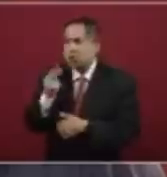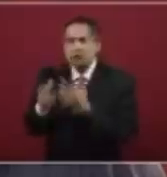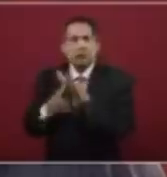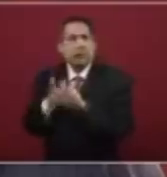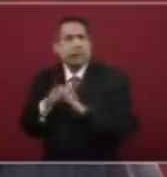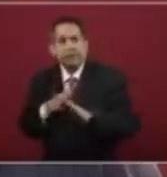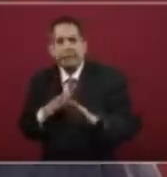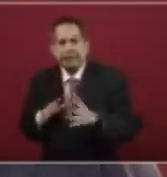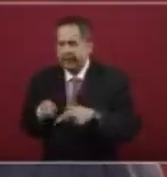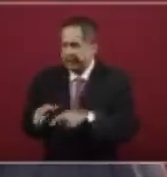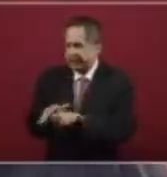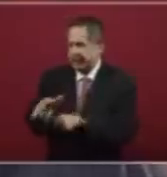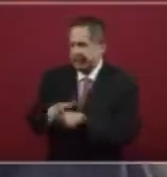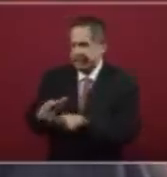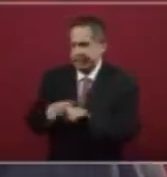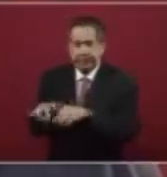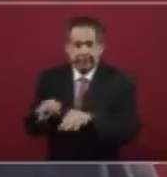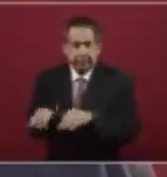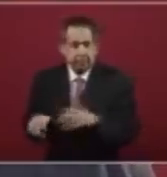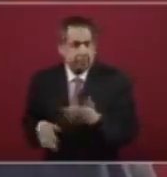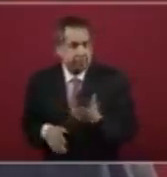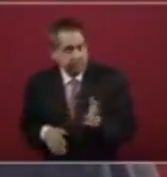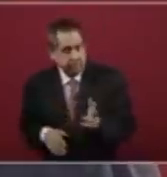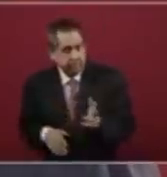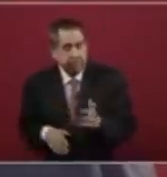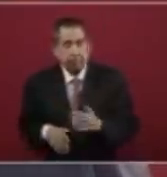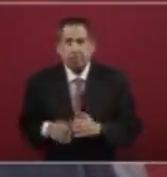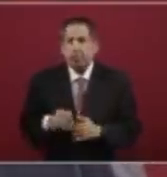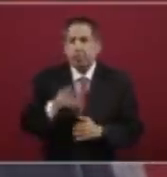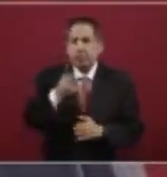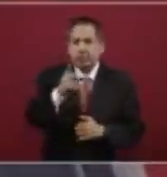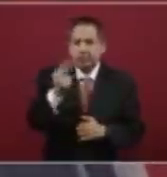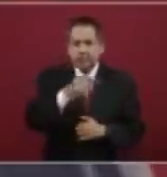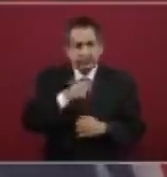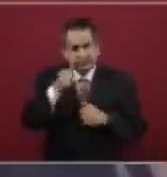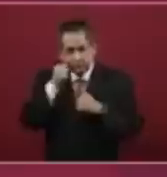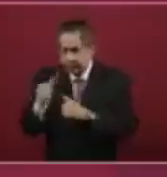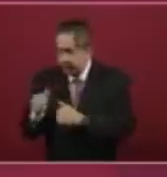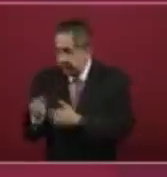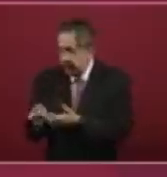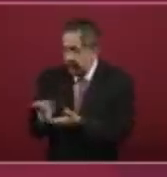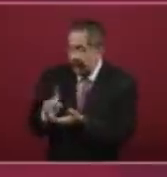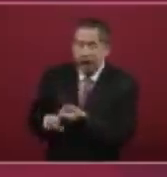país, pero se necesita atender